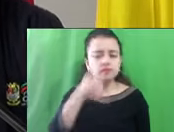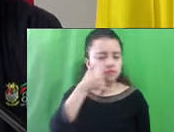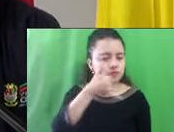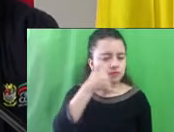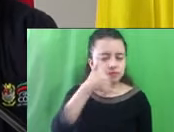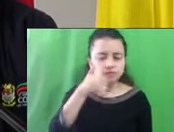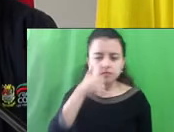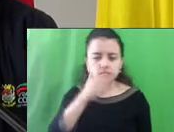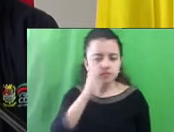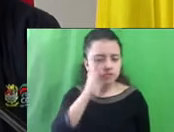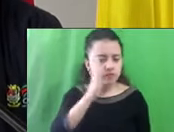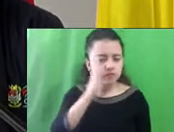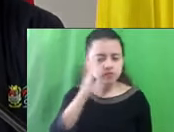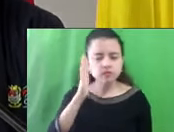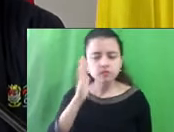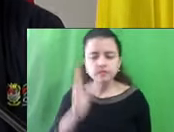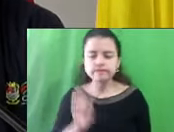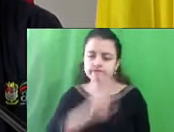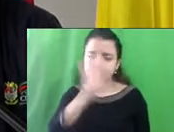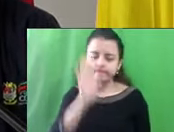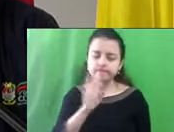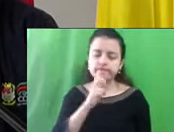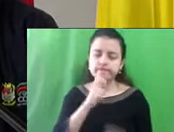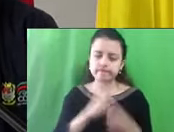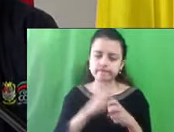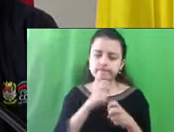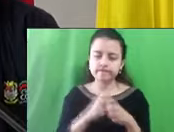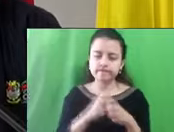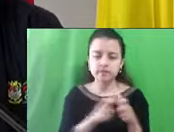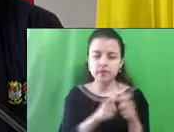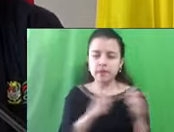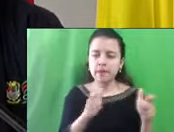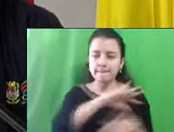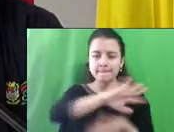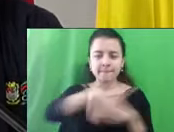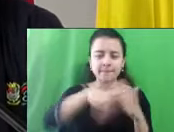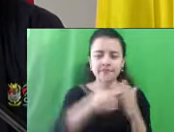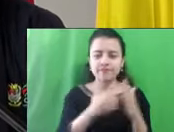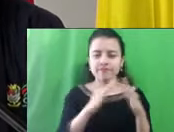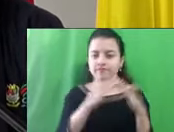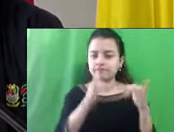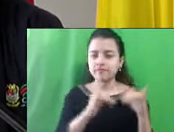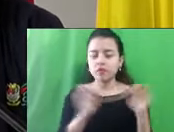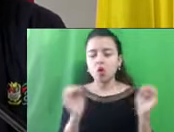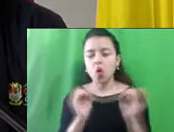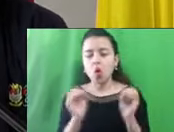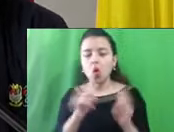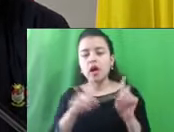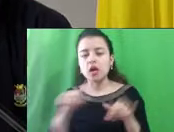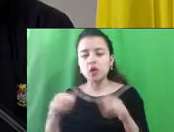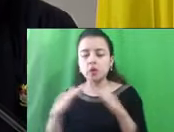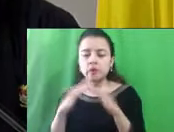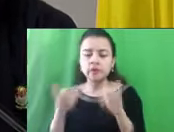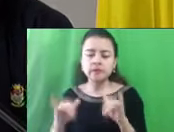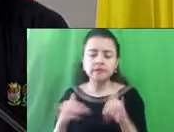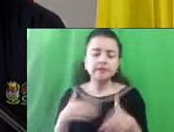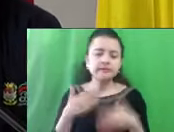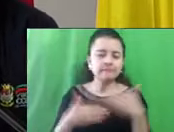momentos donde tuvimos aislamientos masivos, pero siempre con la garantía de la prestación de nuestros servicios y del agua, que se